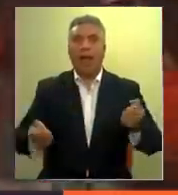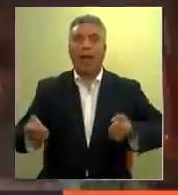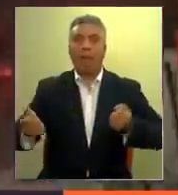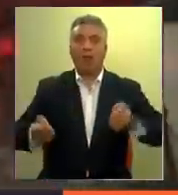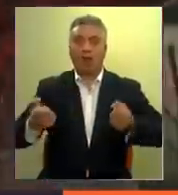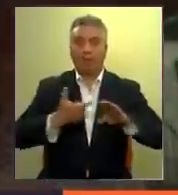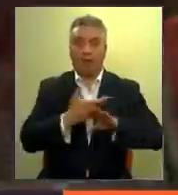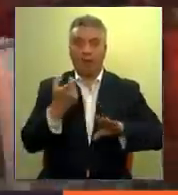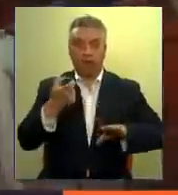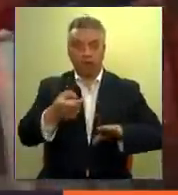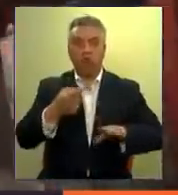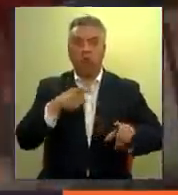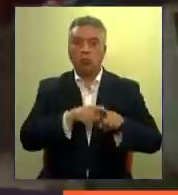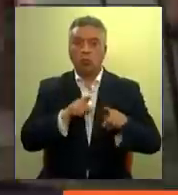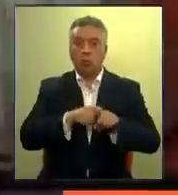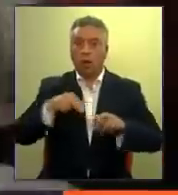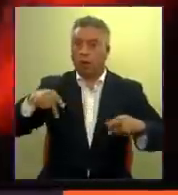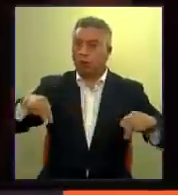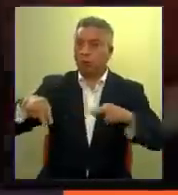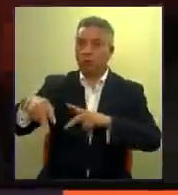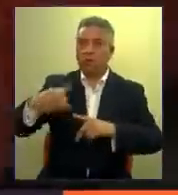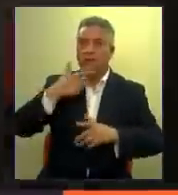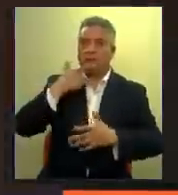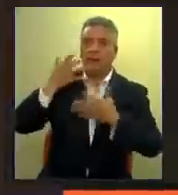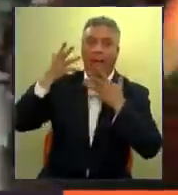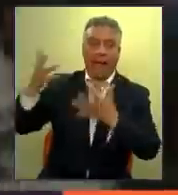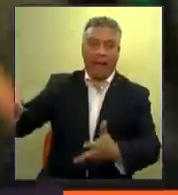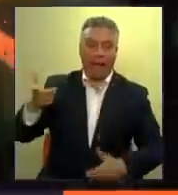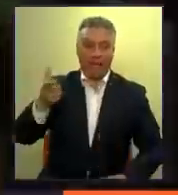y acaban de amenazar a transeúntes.